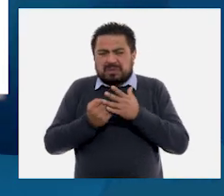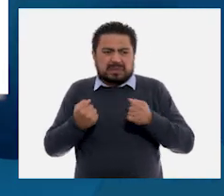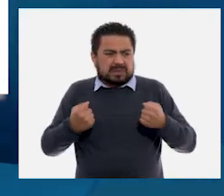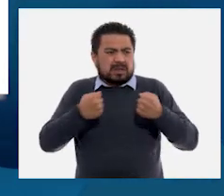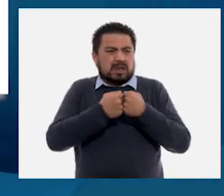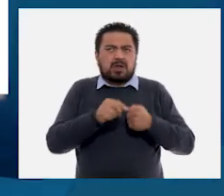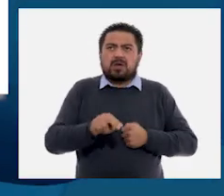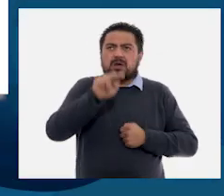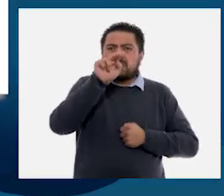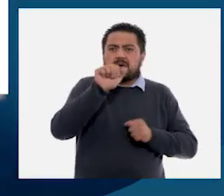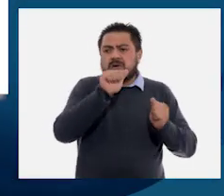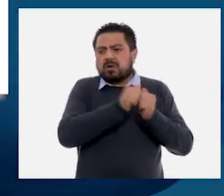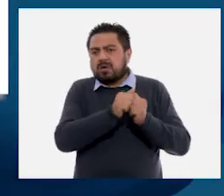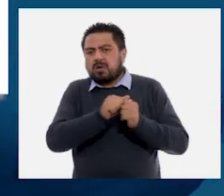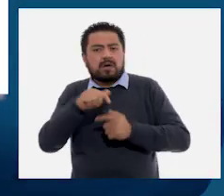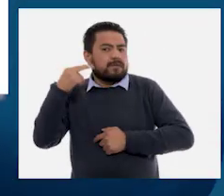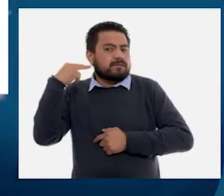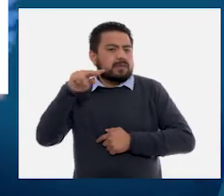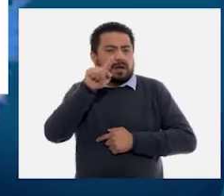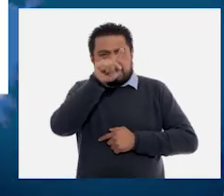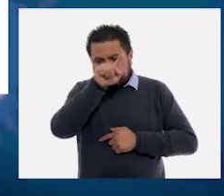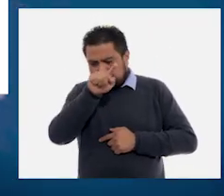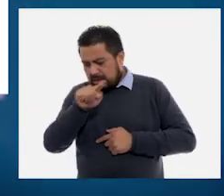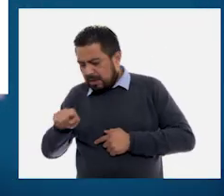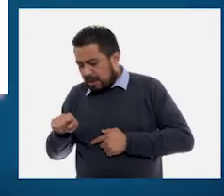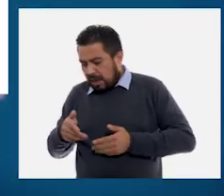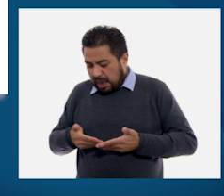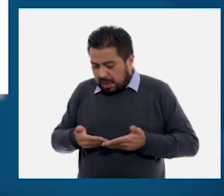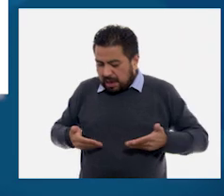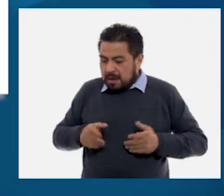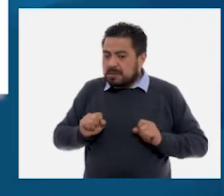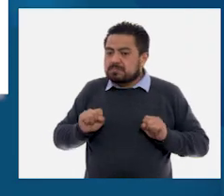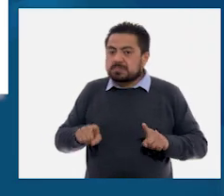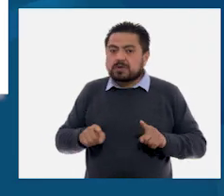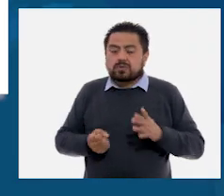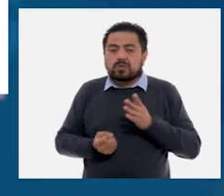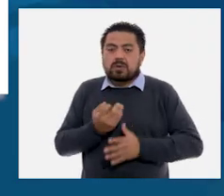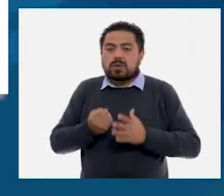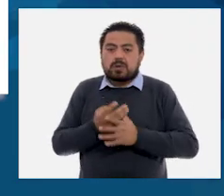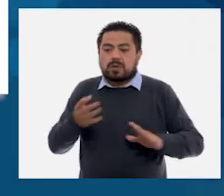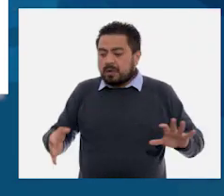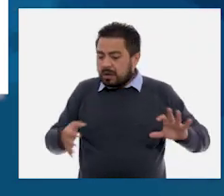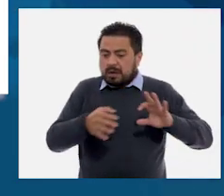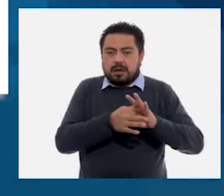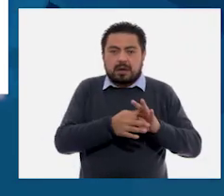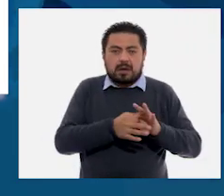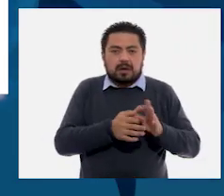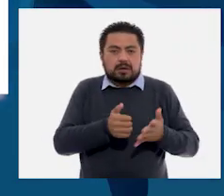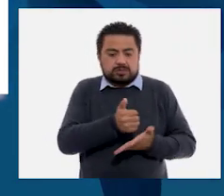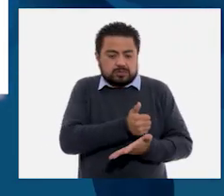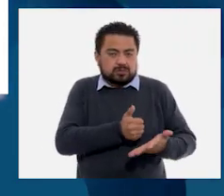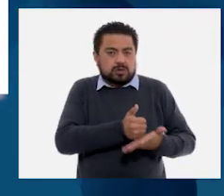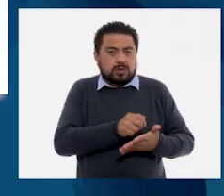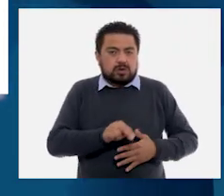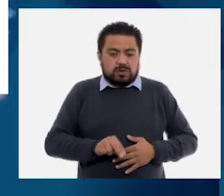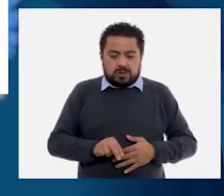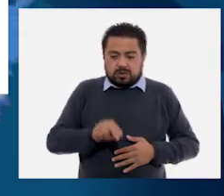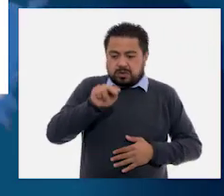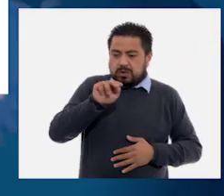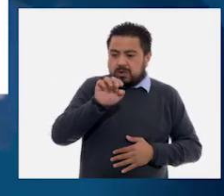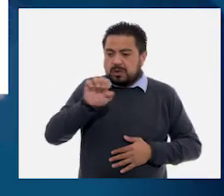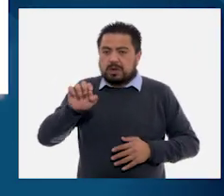frontera norte con el puerto de Veracruz. Y ahora también había tramos nuevos que conectaban las ciudades del noreste,